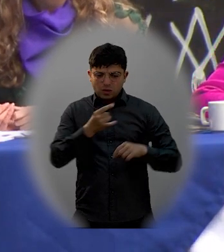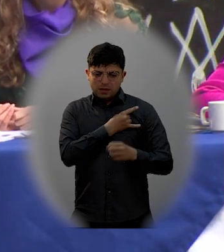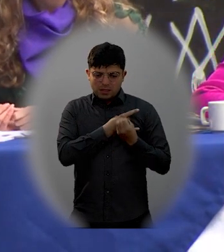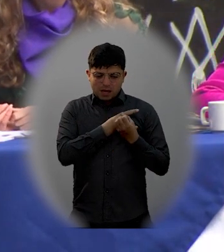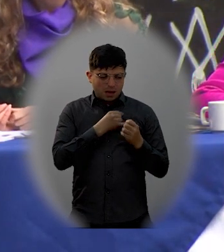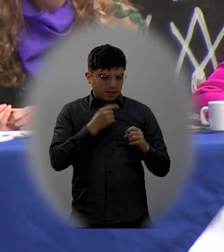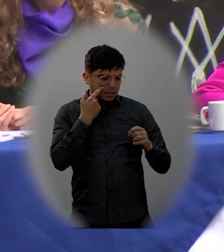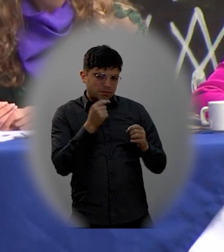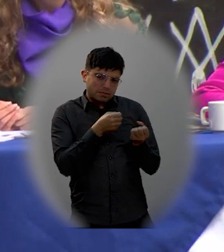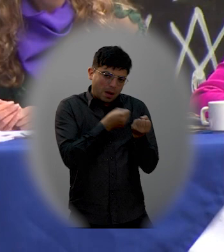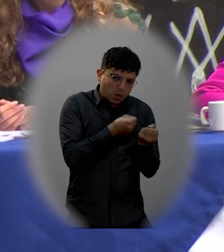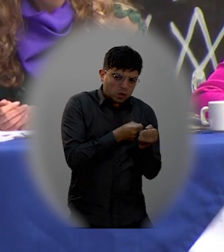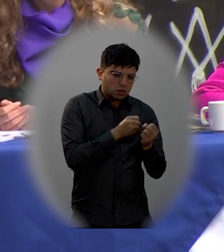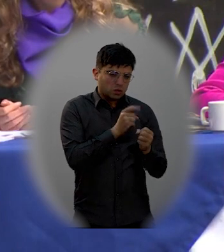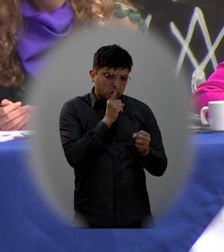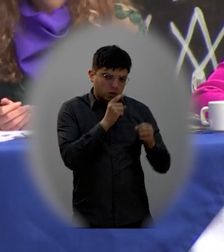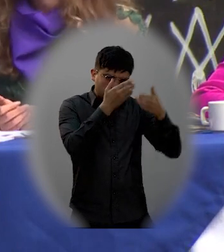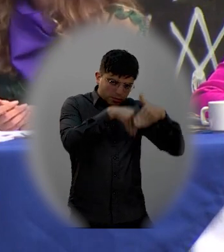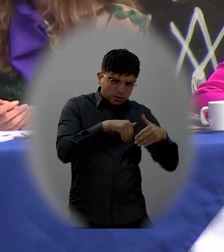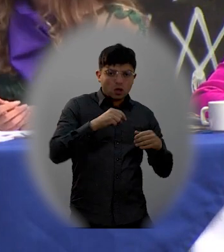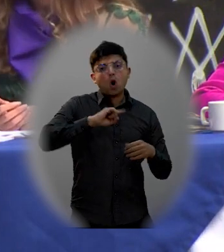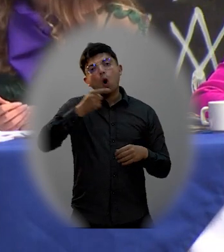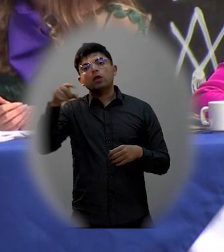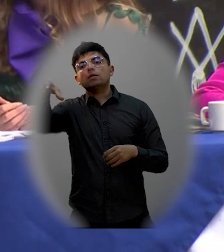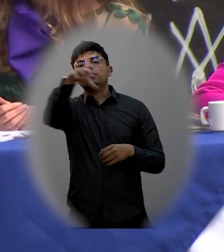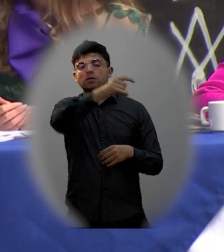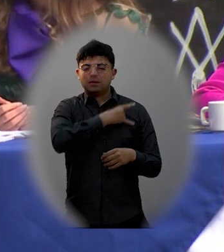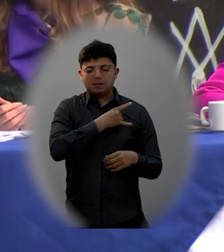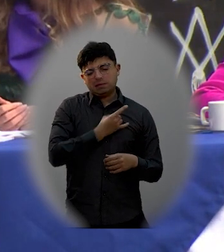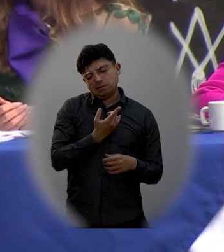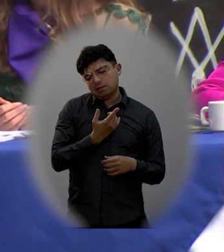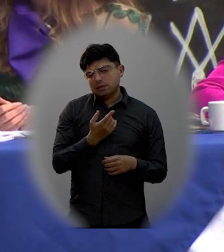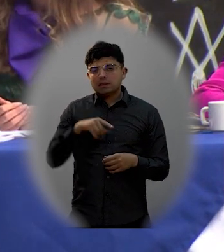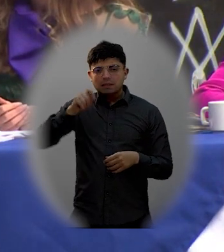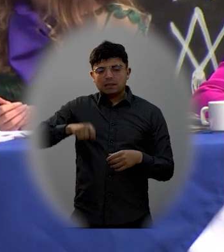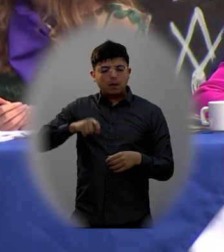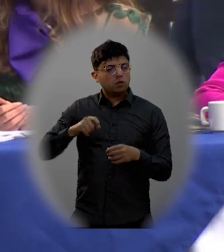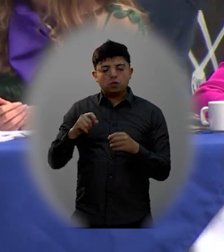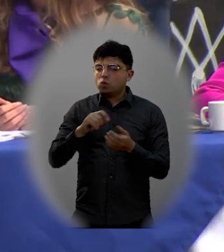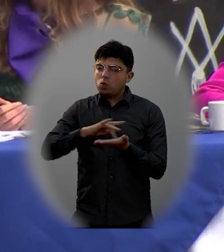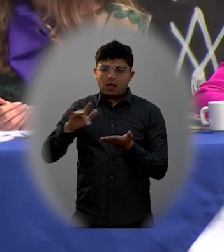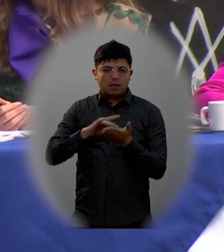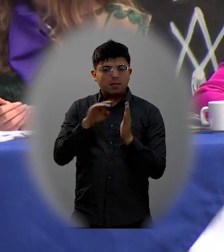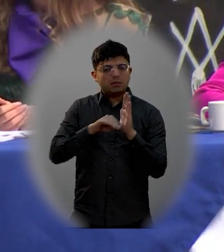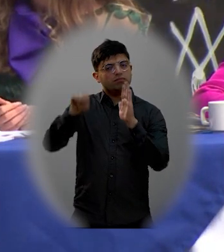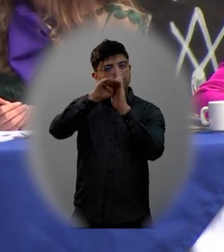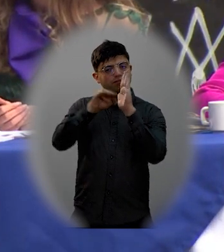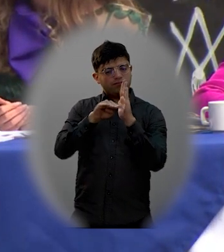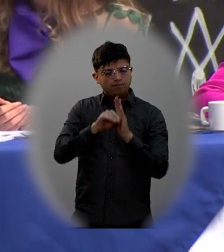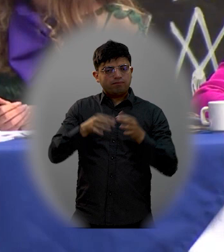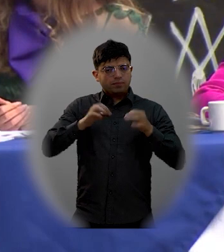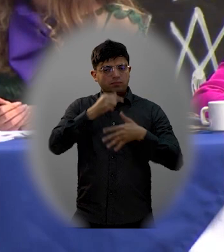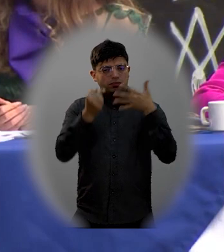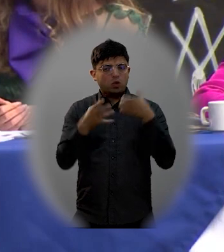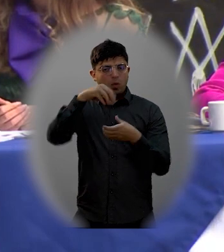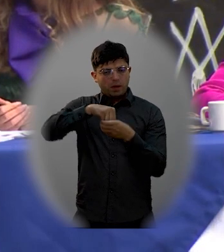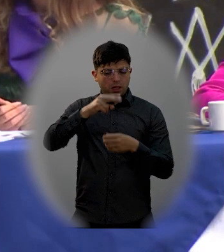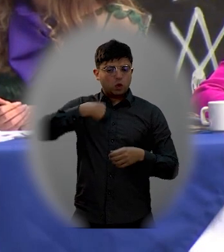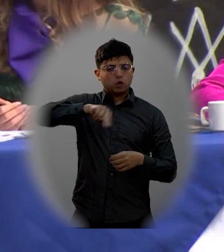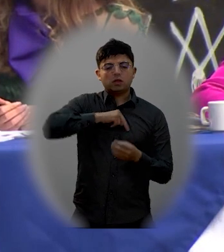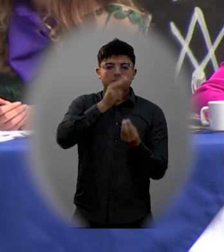y básicamente esa es como la necesidad tan urgente que existe de que haya un protocolo real integral